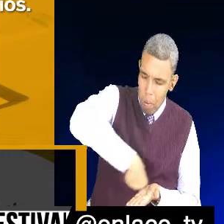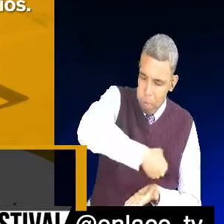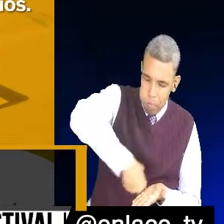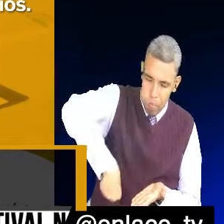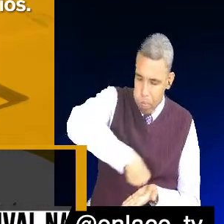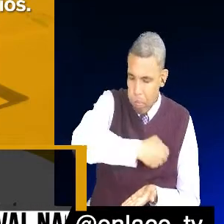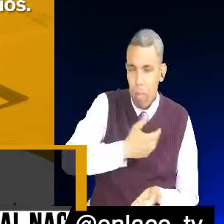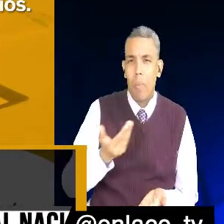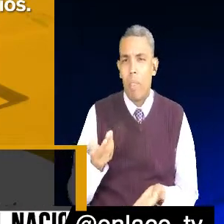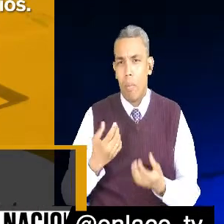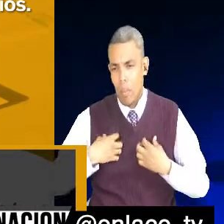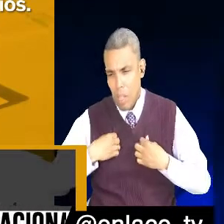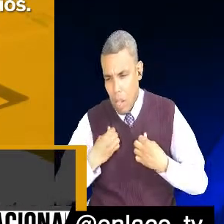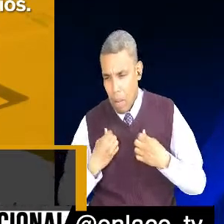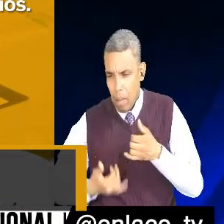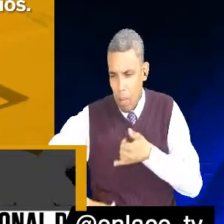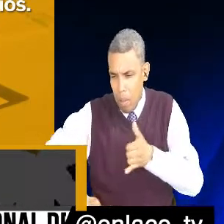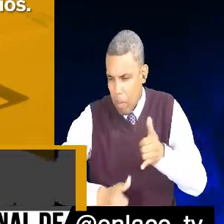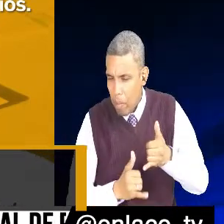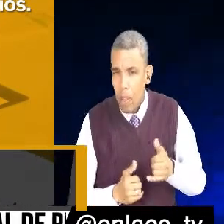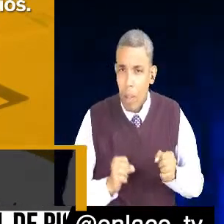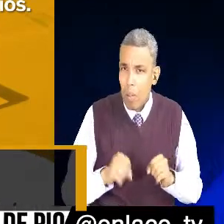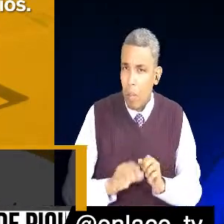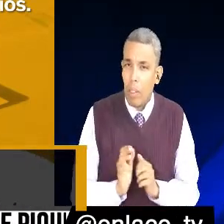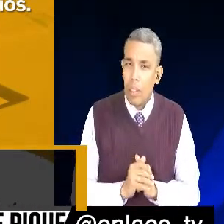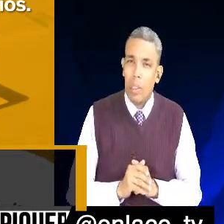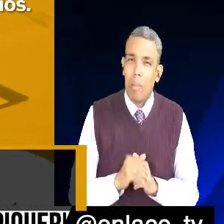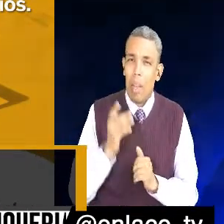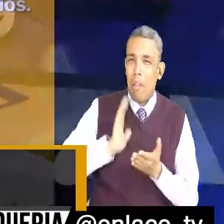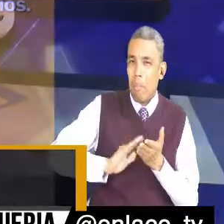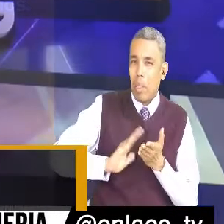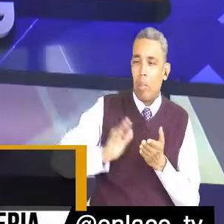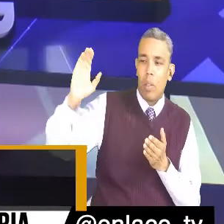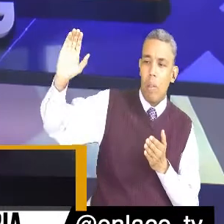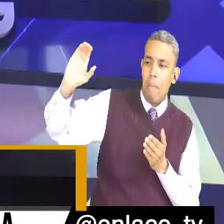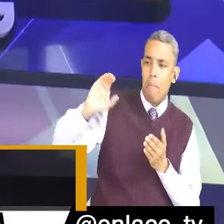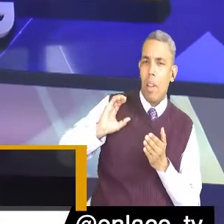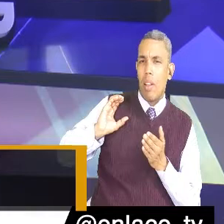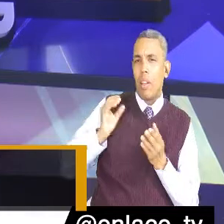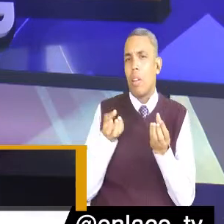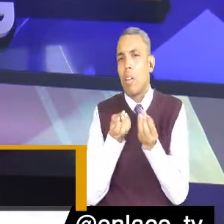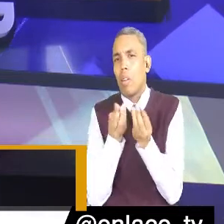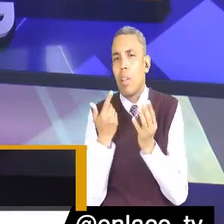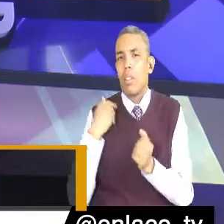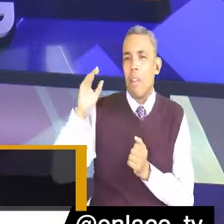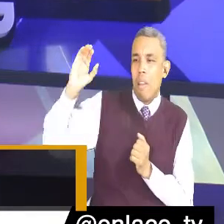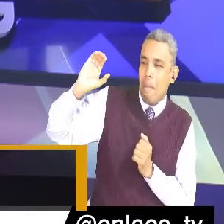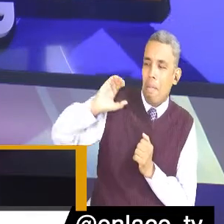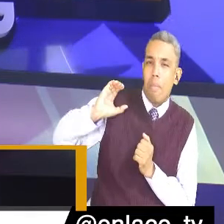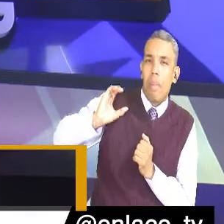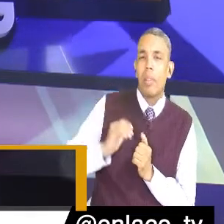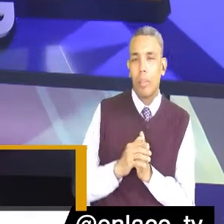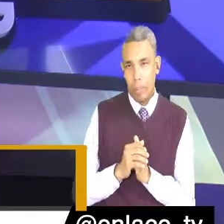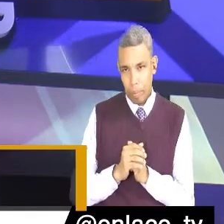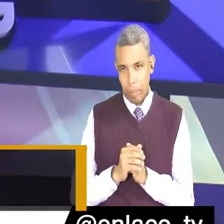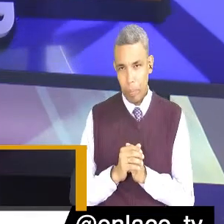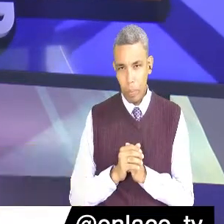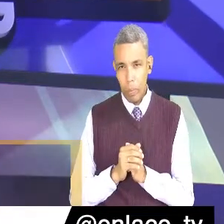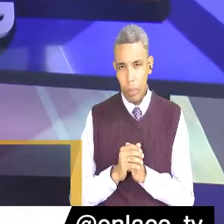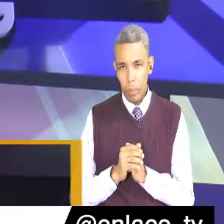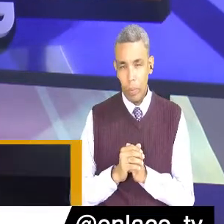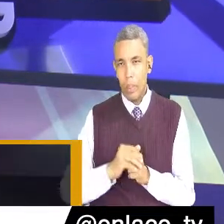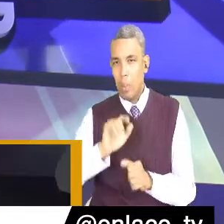Bermeja. Solamente tiene que presentar los ingresos. A partir del lunes, ¿a qué horas estará habilitada la plataforma en internet para empezar a recibir